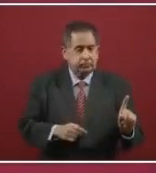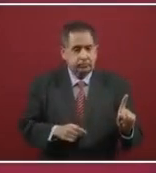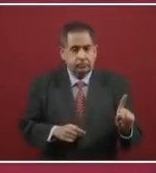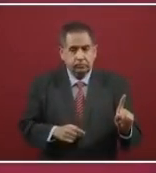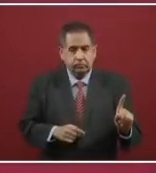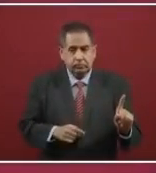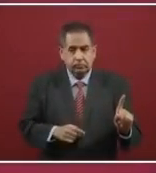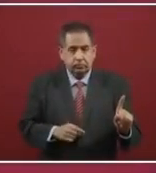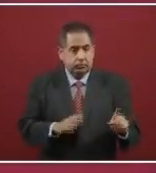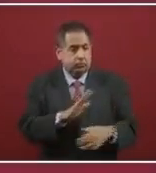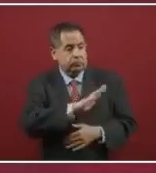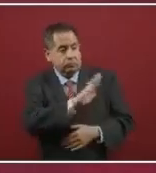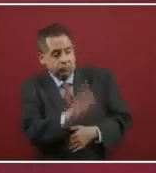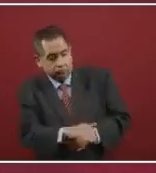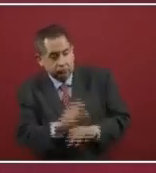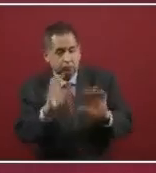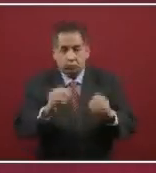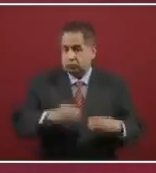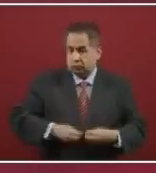esté vivo, esté muerto,